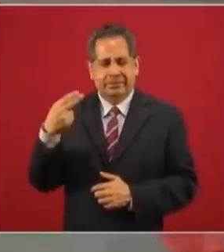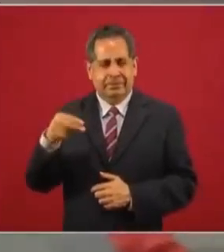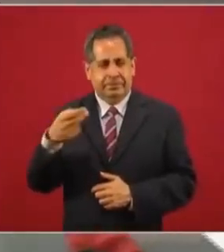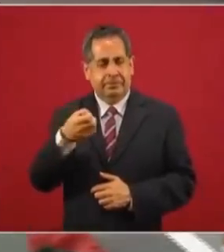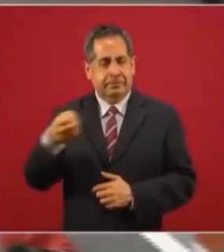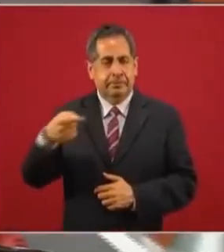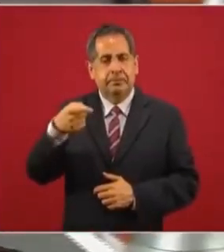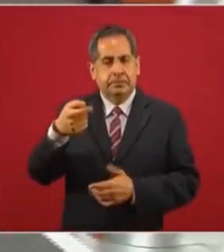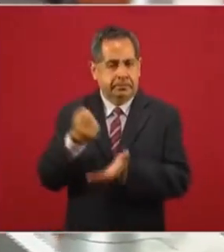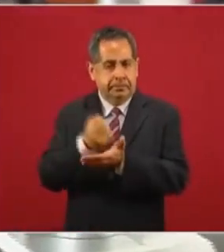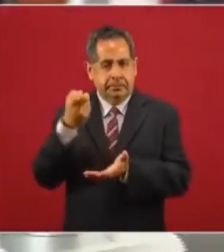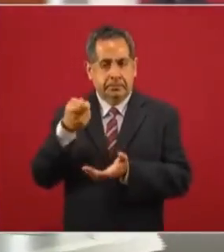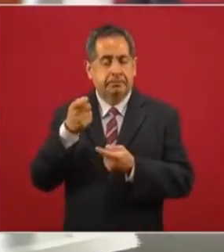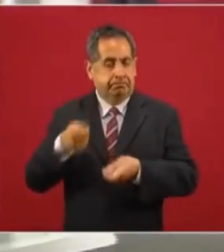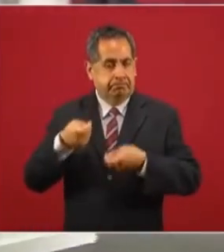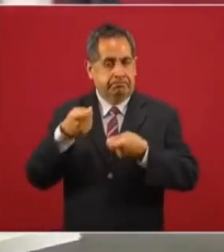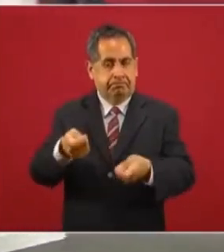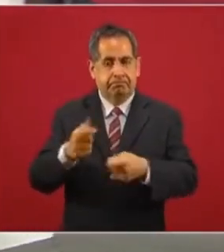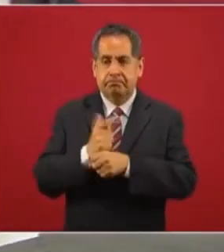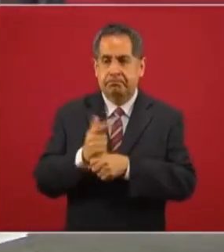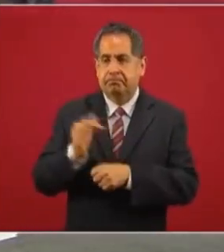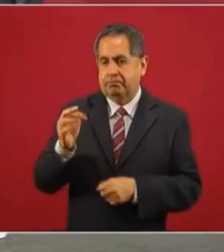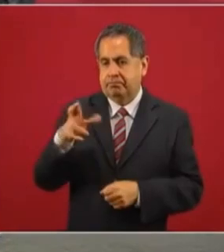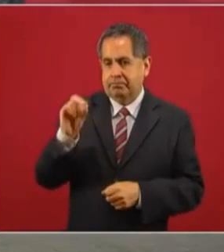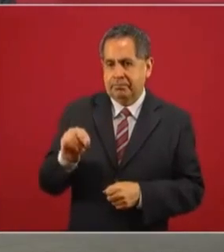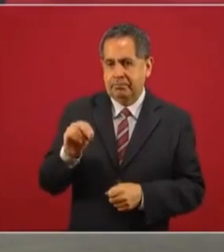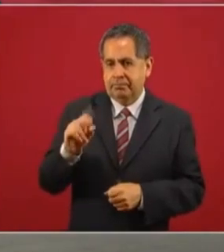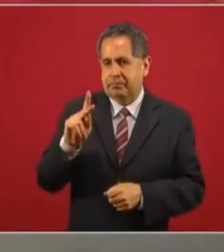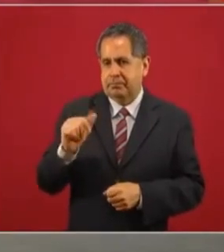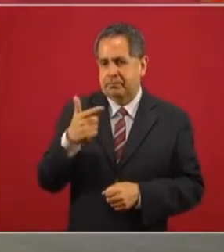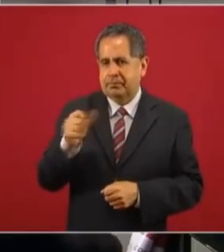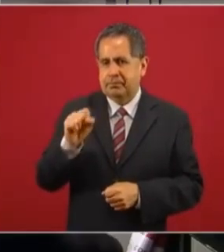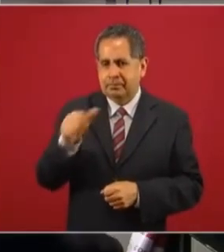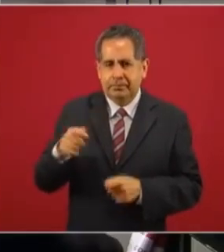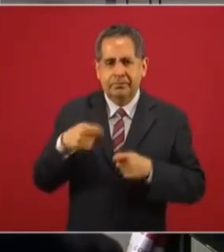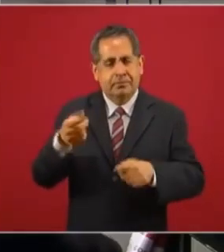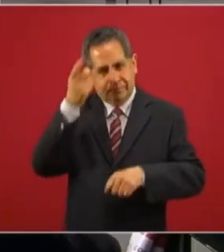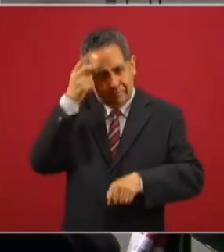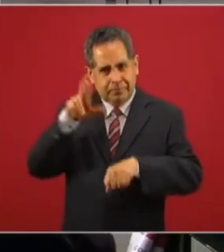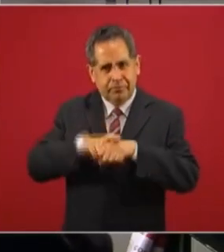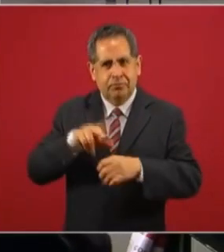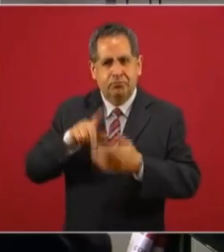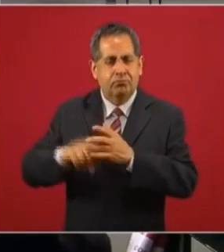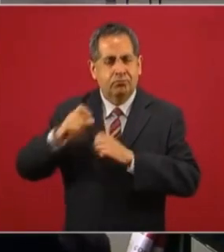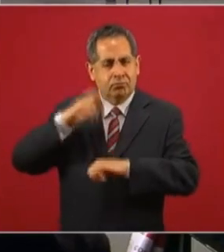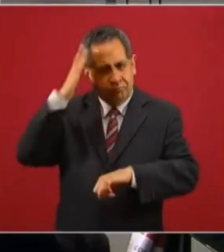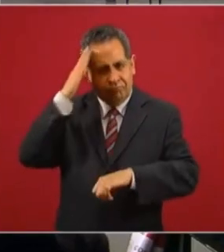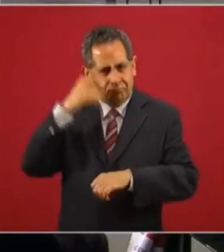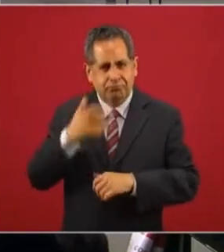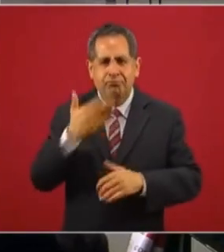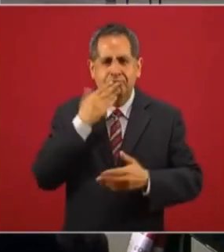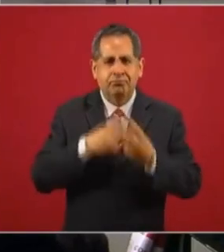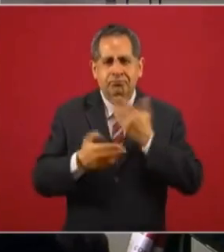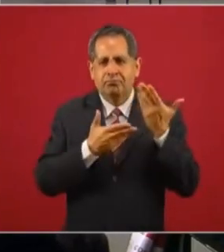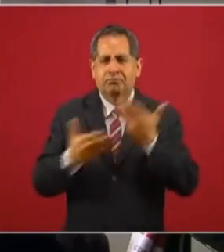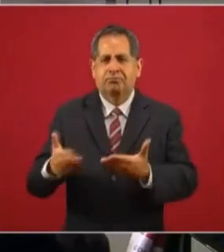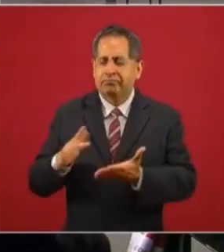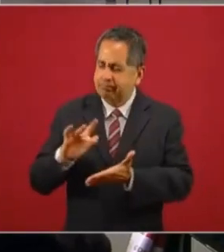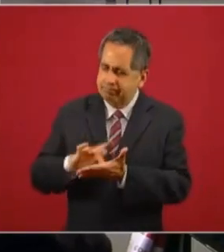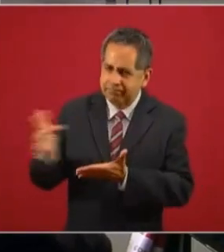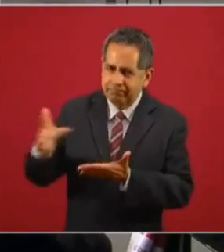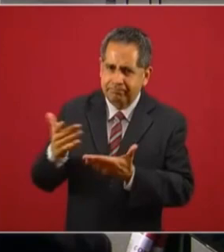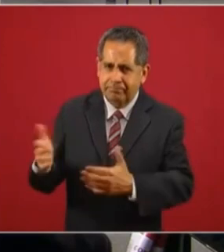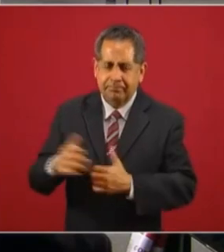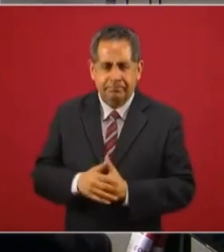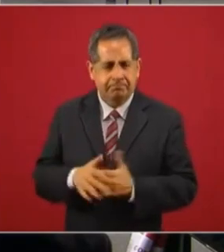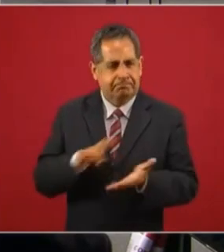Pagasa es la marca, recibe el licenciado Francisco Duarte Pagasa, director general. Bienvenido y agradecemos